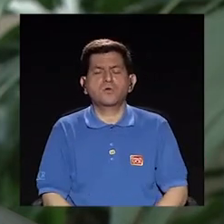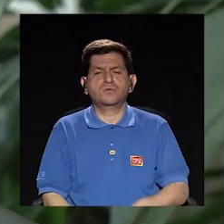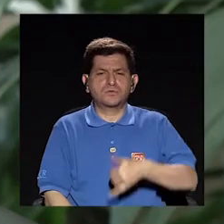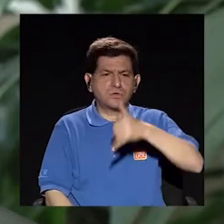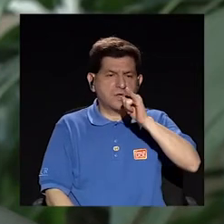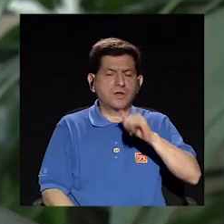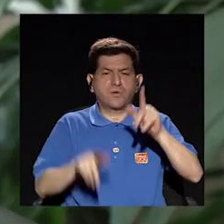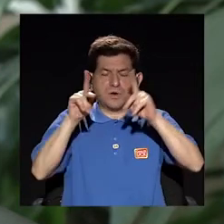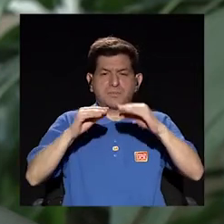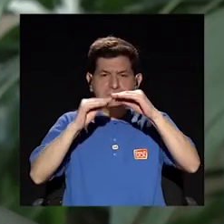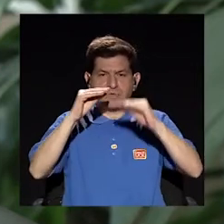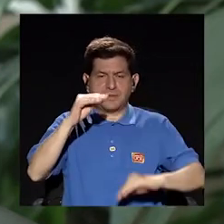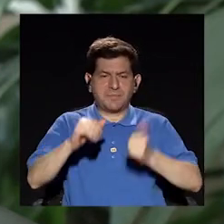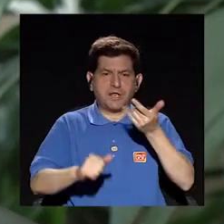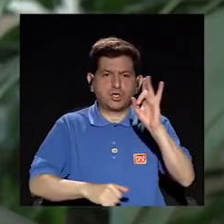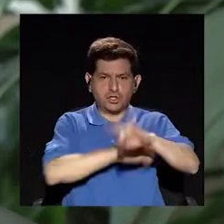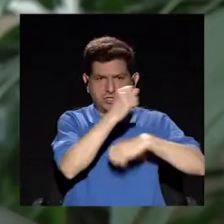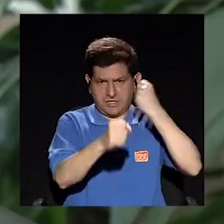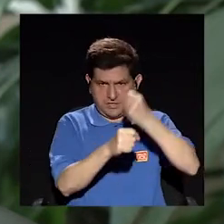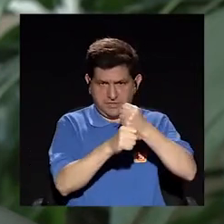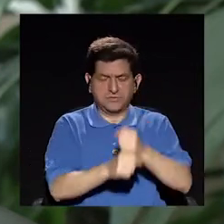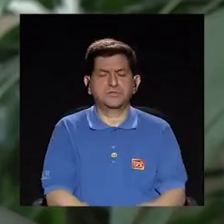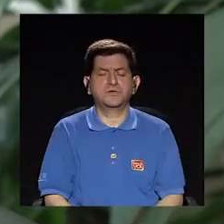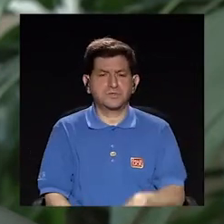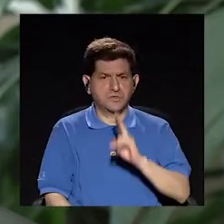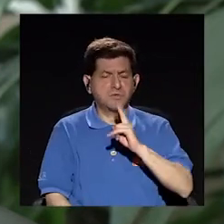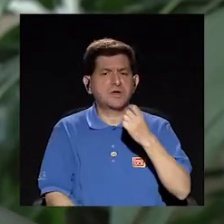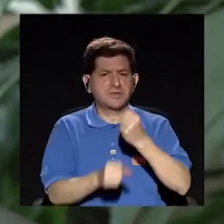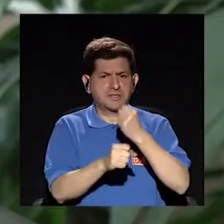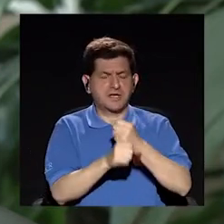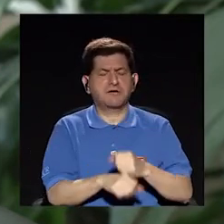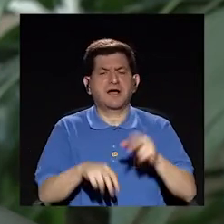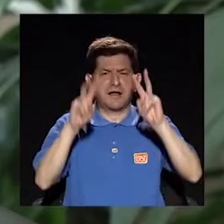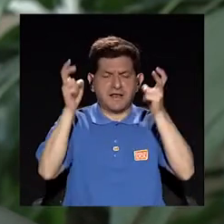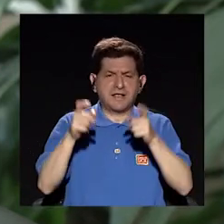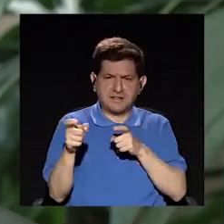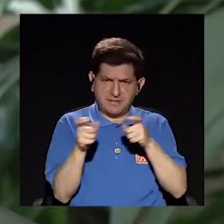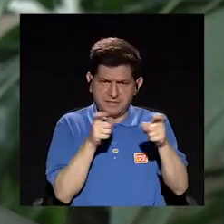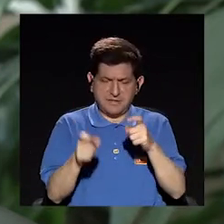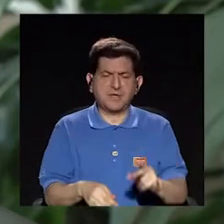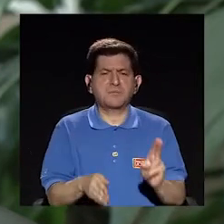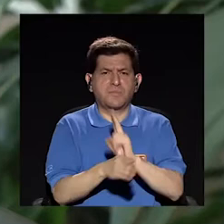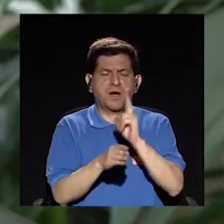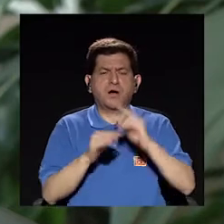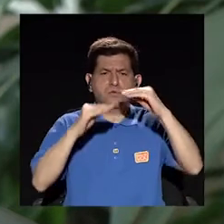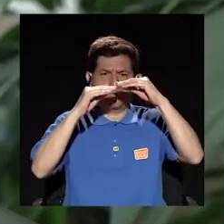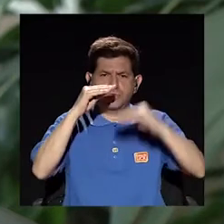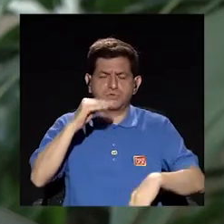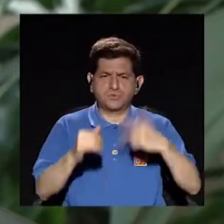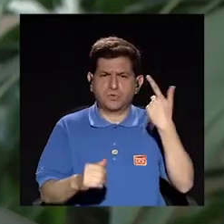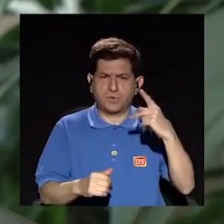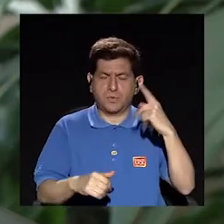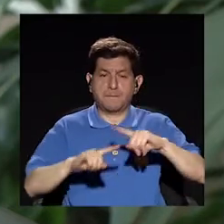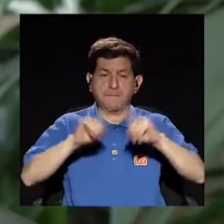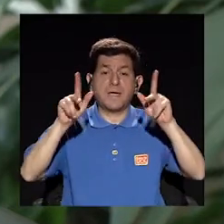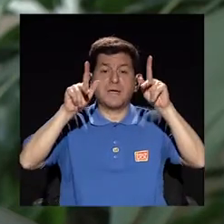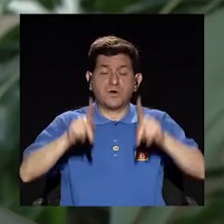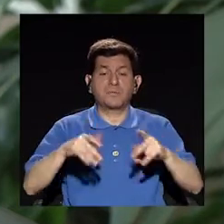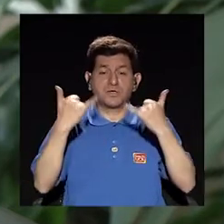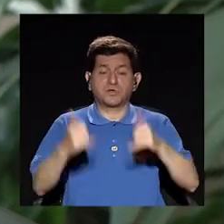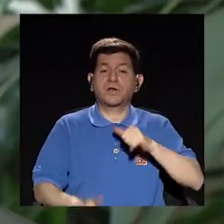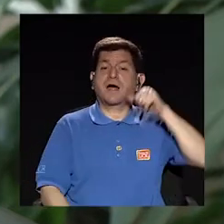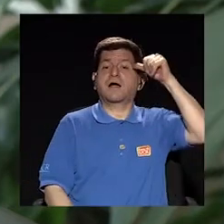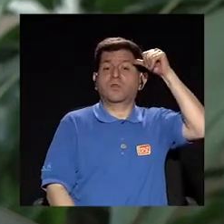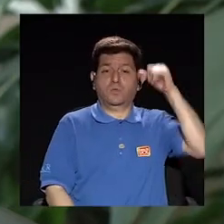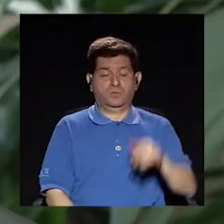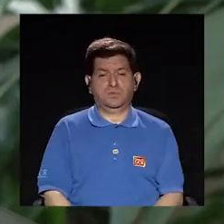personas menores de edad. Es cierto que nosotros trabajamos en el tema de moderación y de consumo de bajo riesgo, pero eso enfocado a las